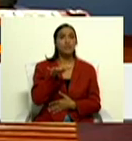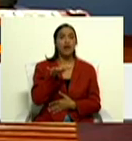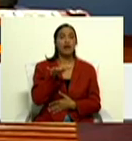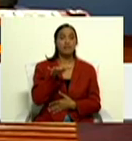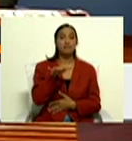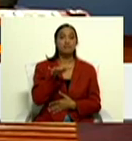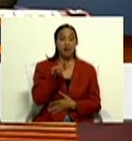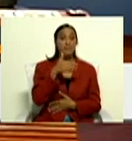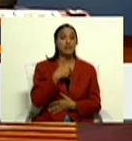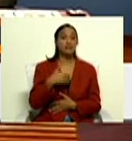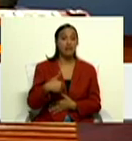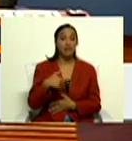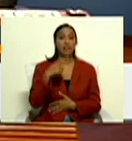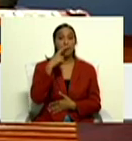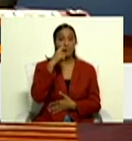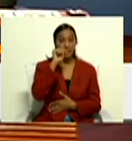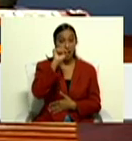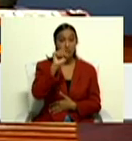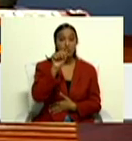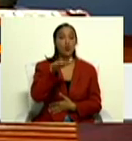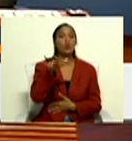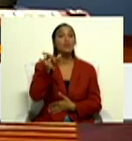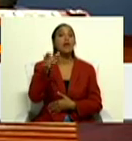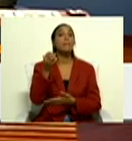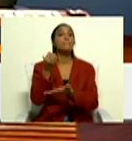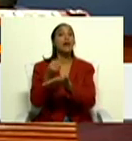ciudad, en Maturín, Estado Monagas.